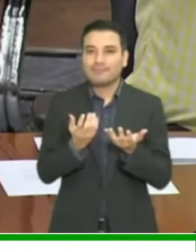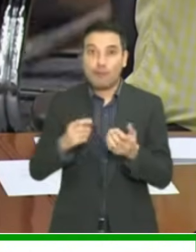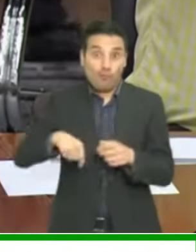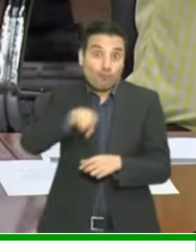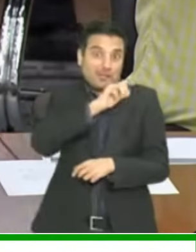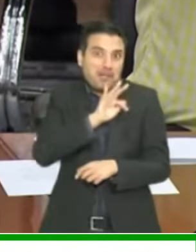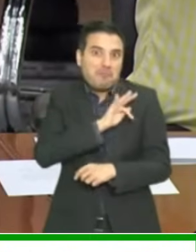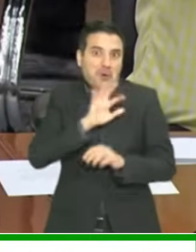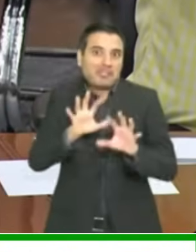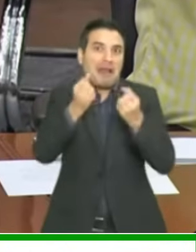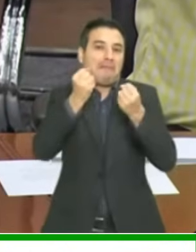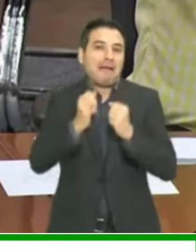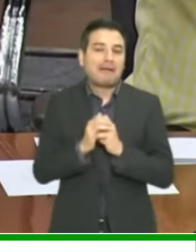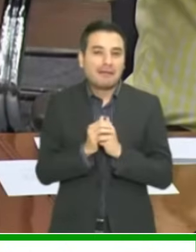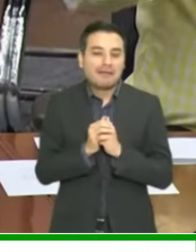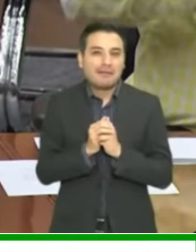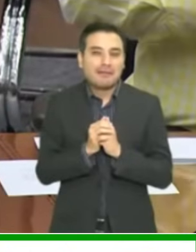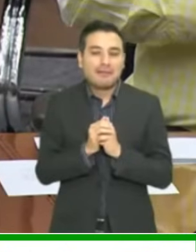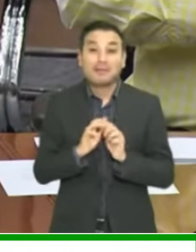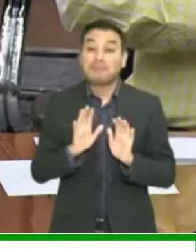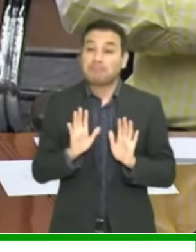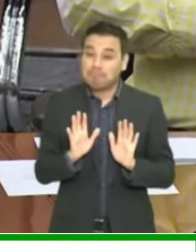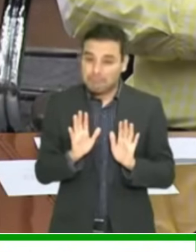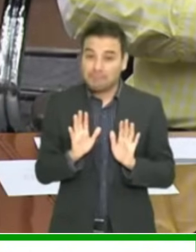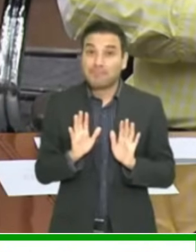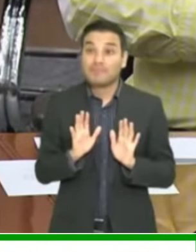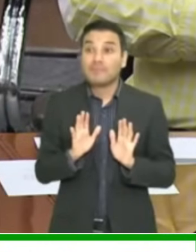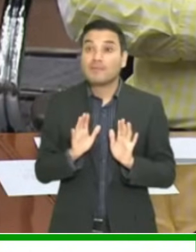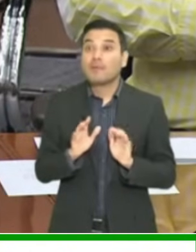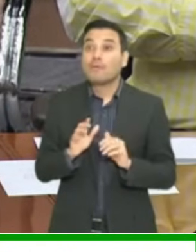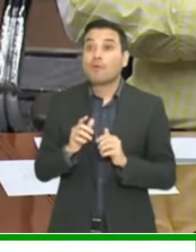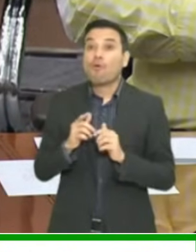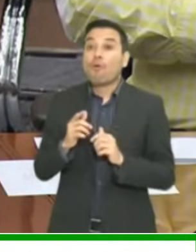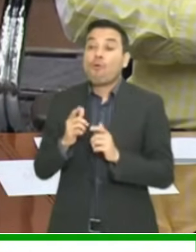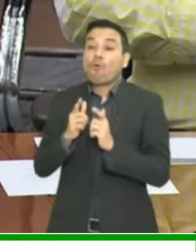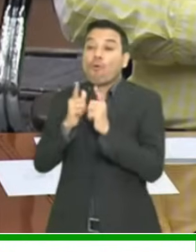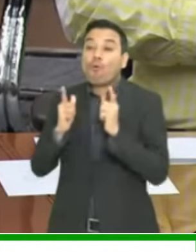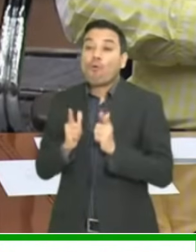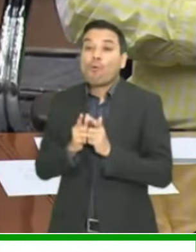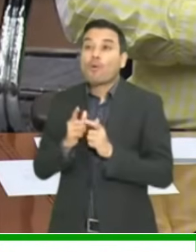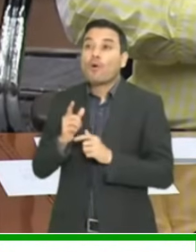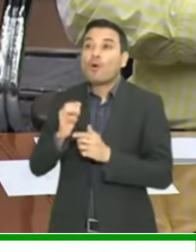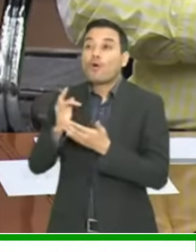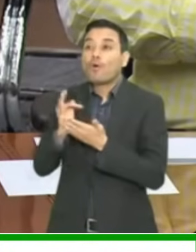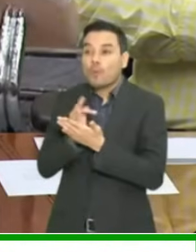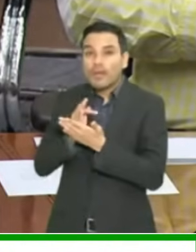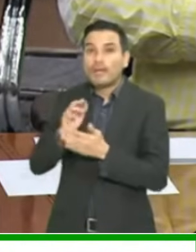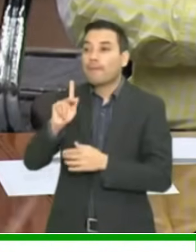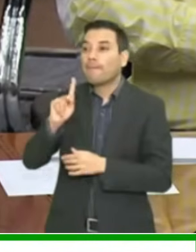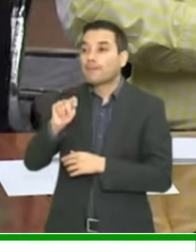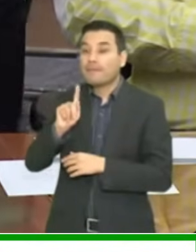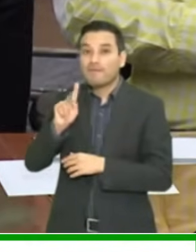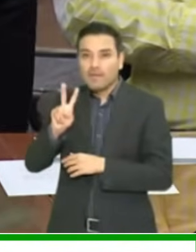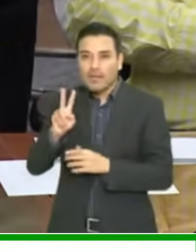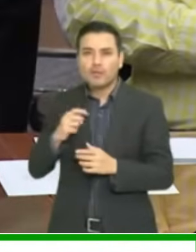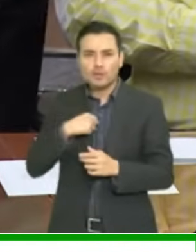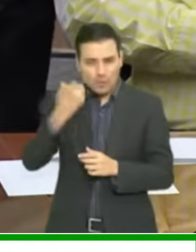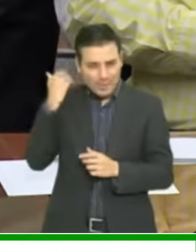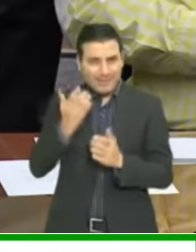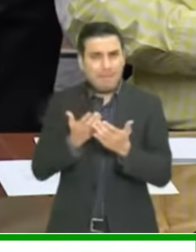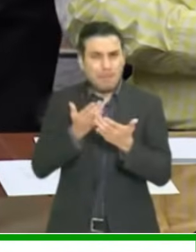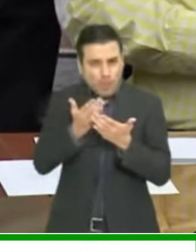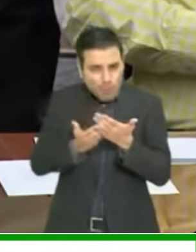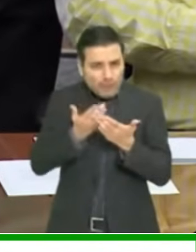de que todo aquello que venga propuesto por los partidos del gobierno, y en ese caso era por Morena, PT y el Verde, me voy con todo a